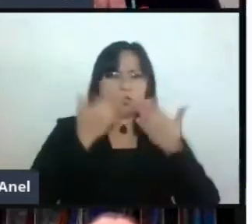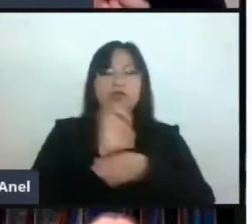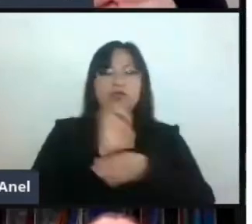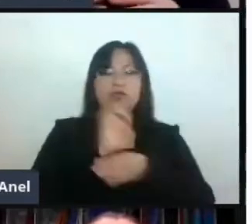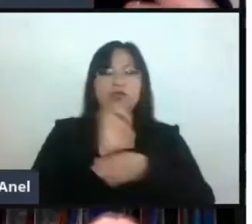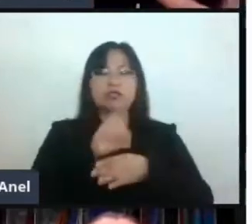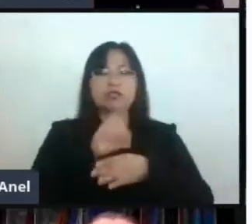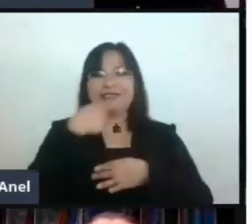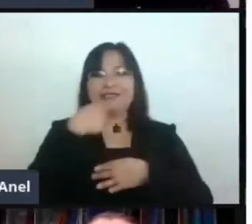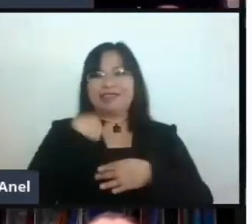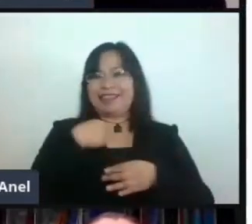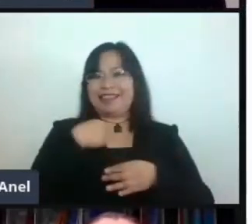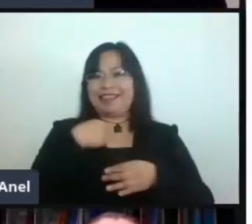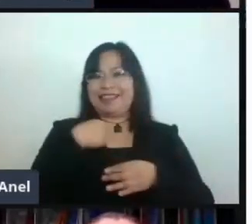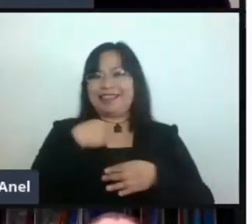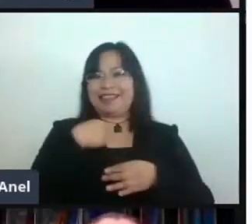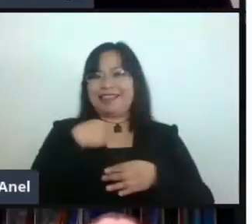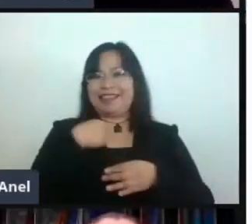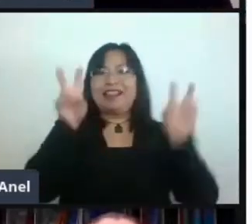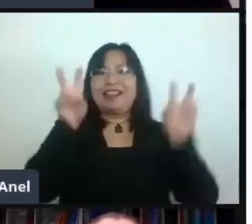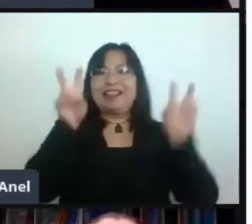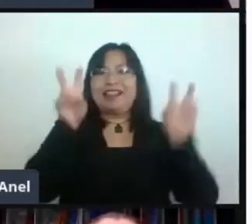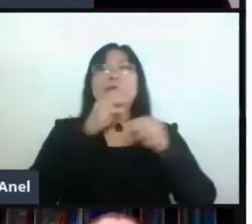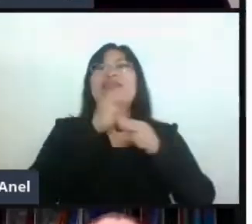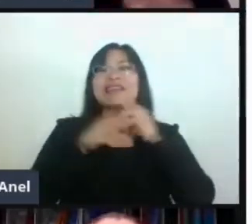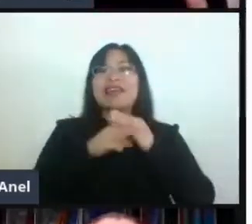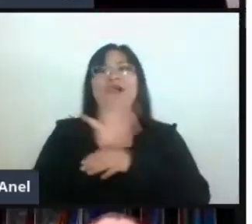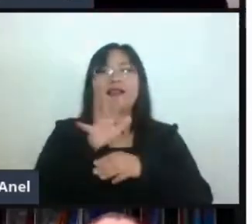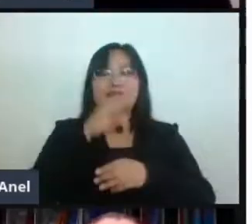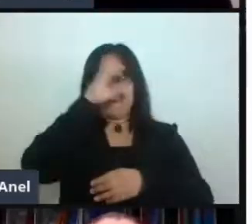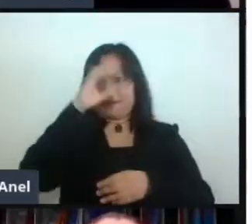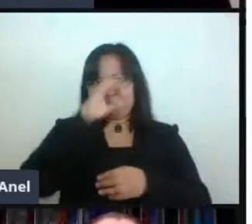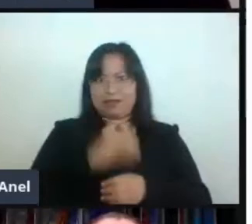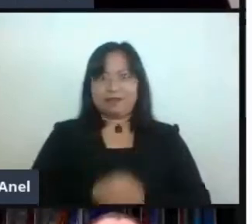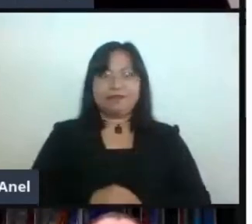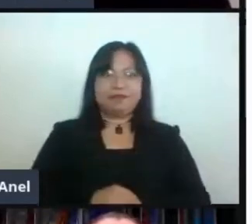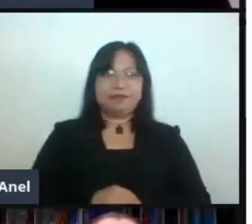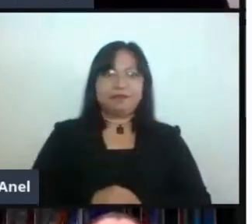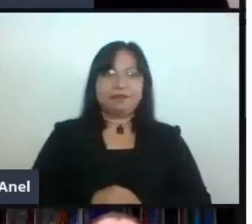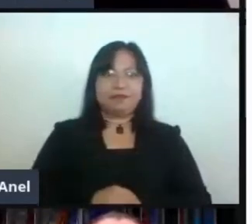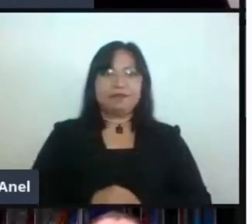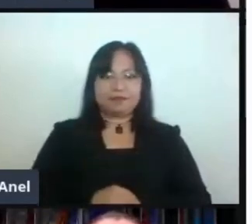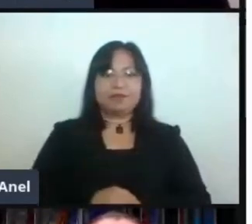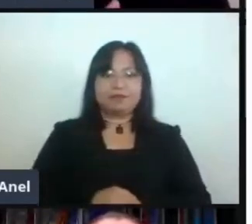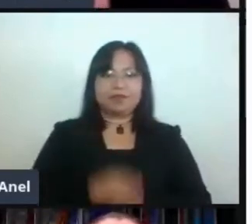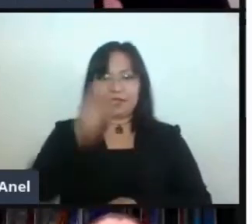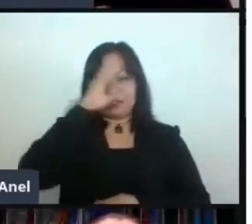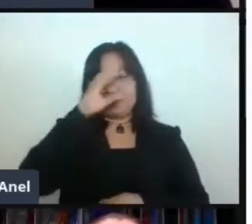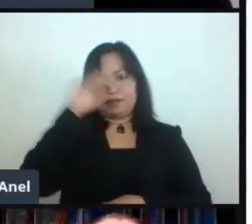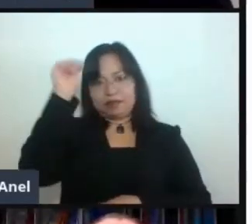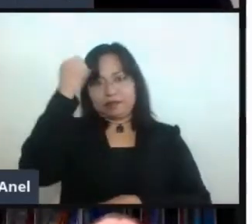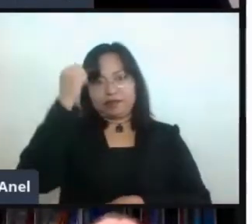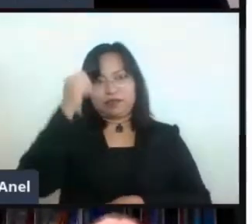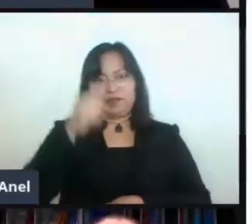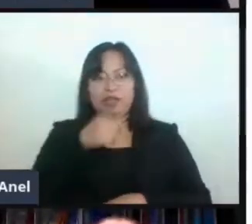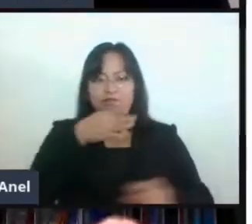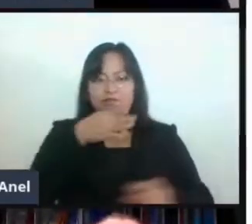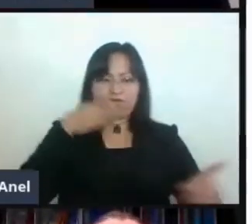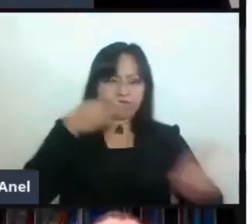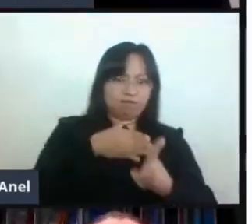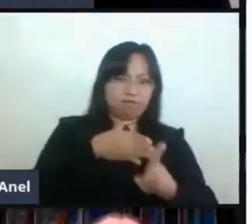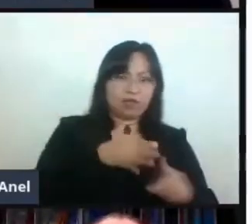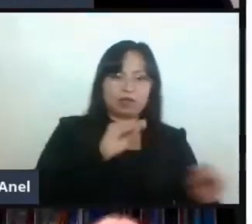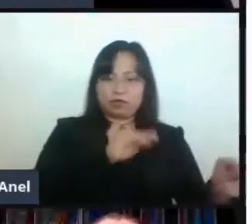nos vamos a nuestra asignatura, ¿no? En este caso es Ciencias y Tecnología, y ahí nos vamos en trabajo, en clase, en crear,